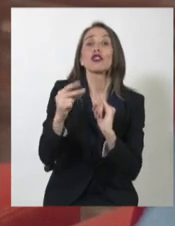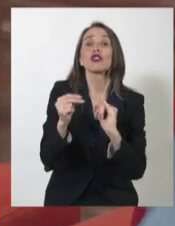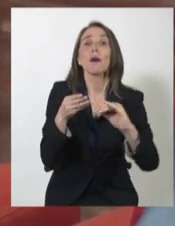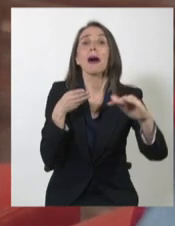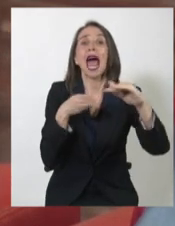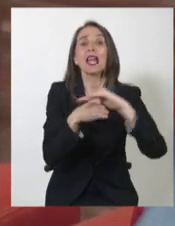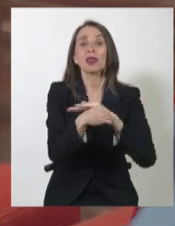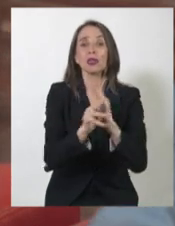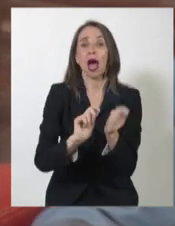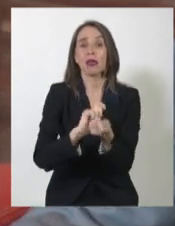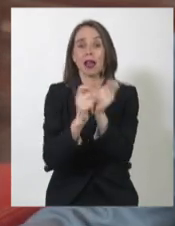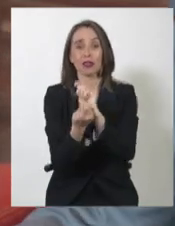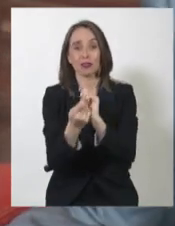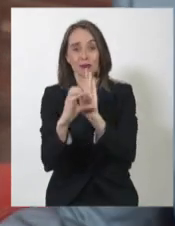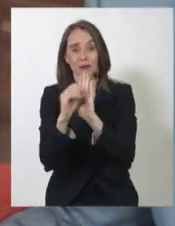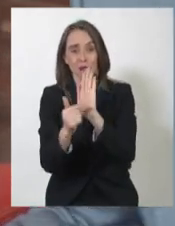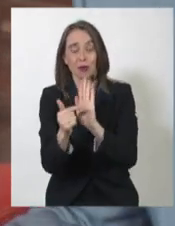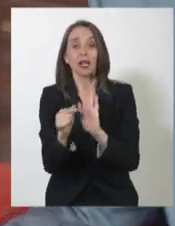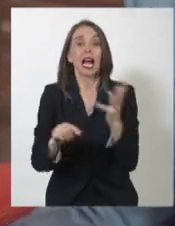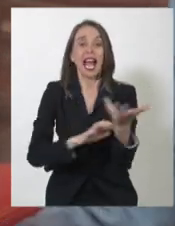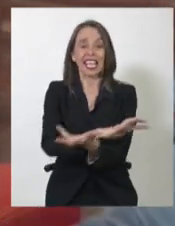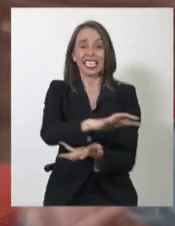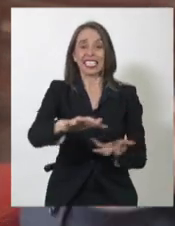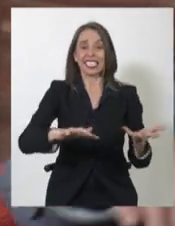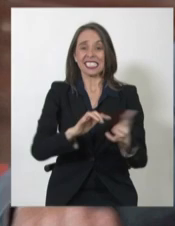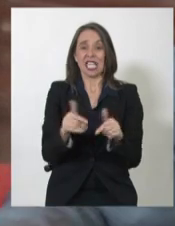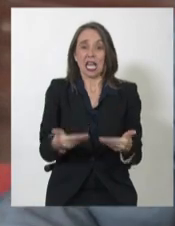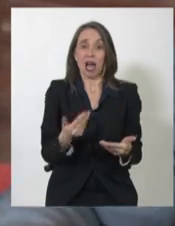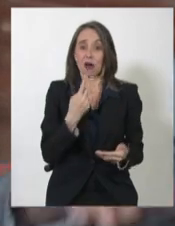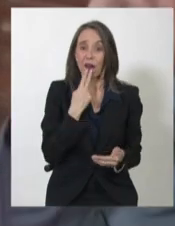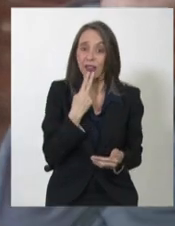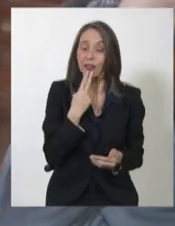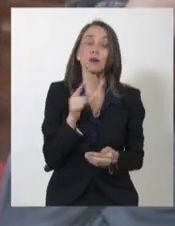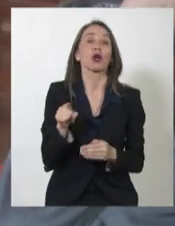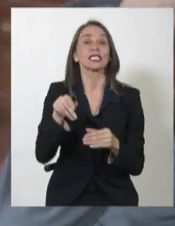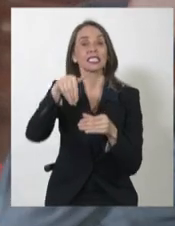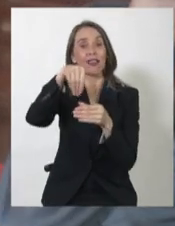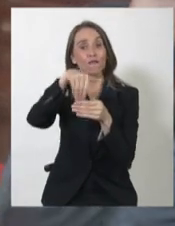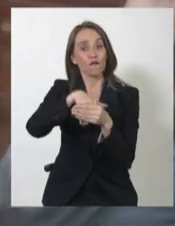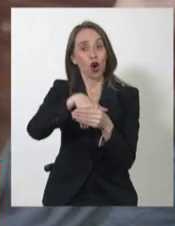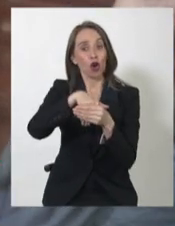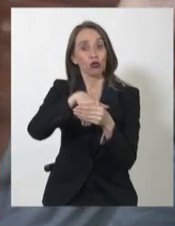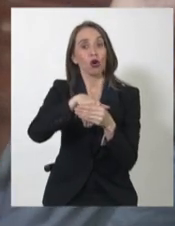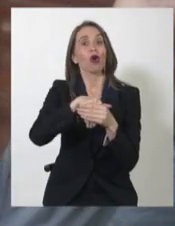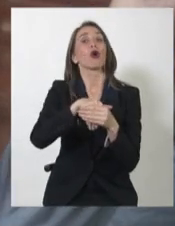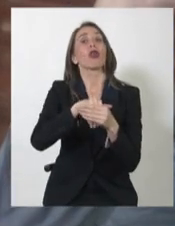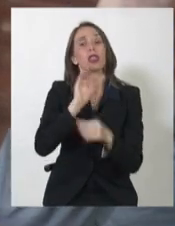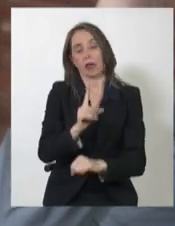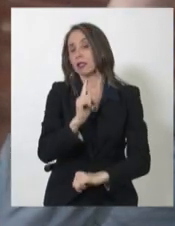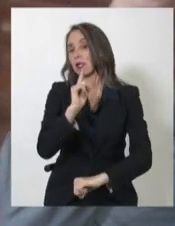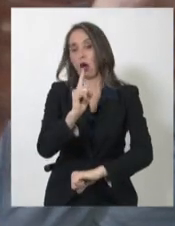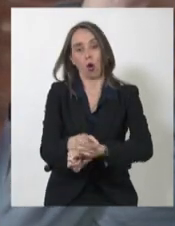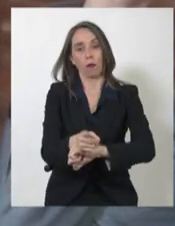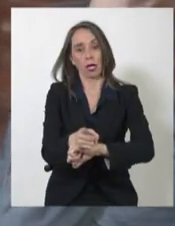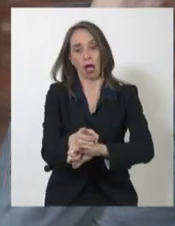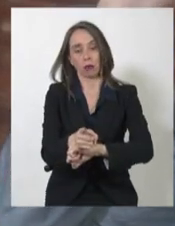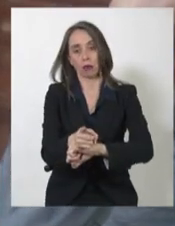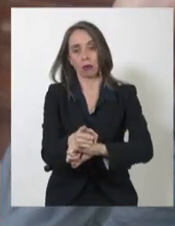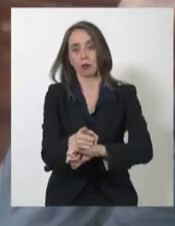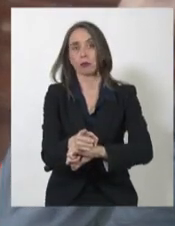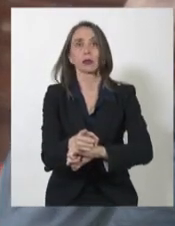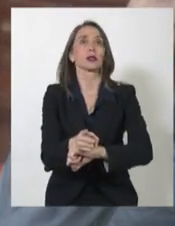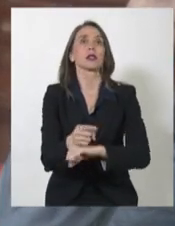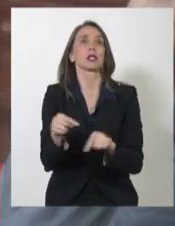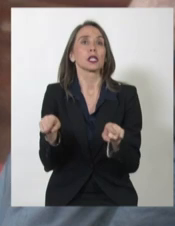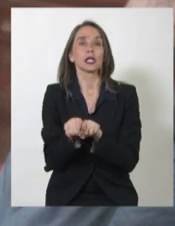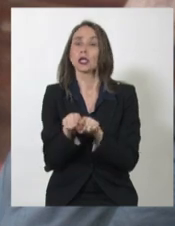Dada la crisis de legitimidad que tenemos, es preciso que este voto sea obligatorio, ¿no? Aún a costa de